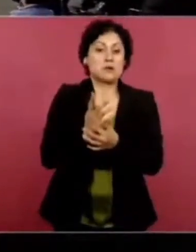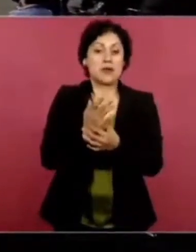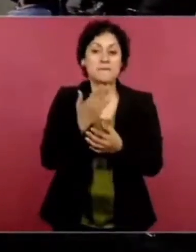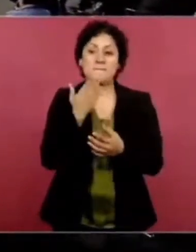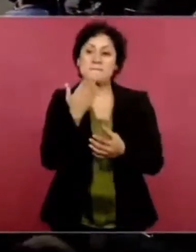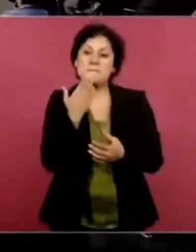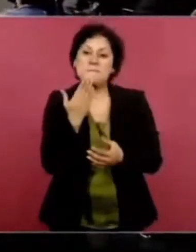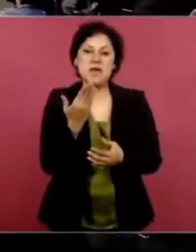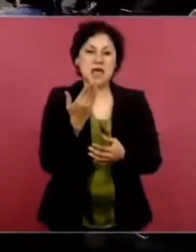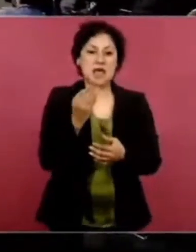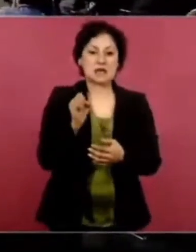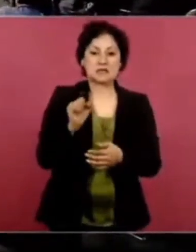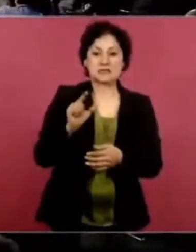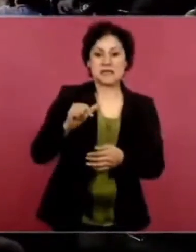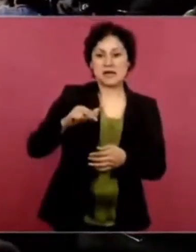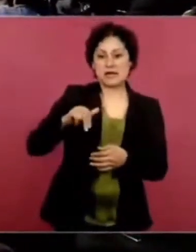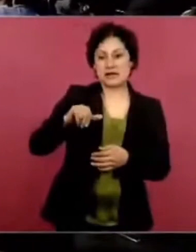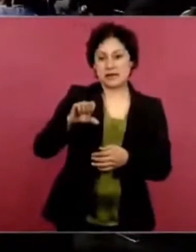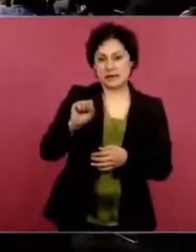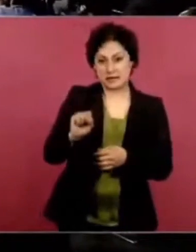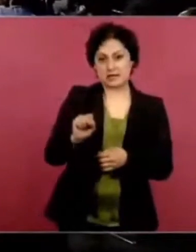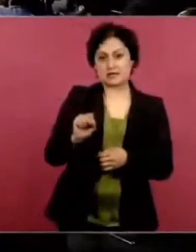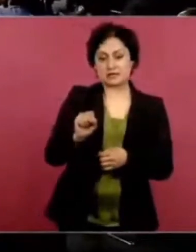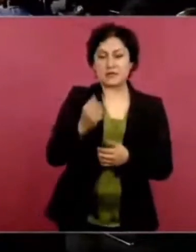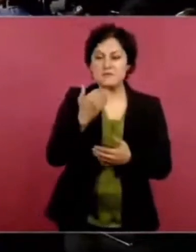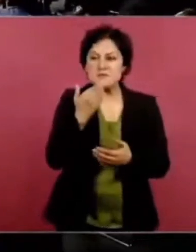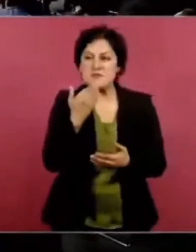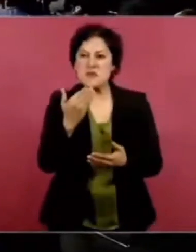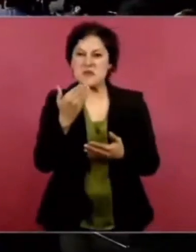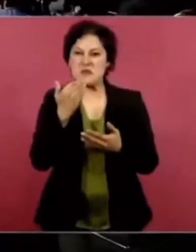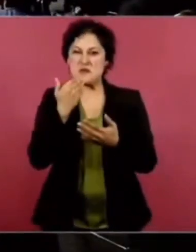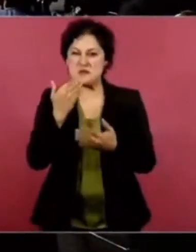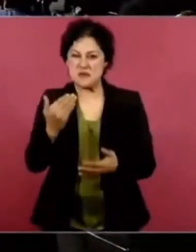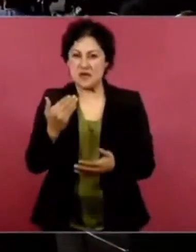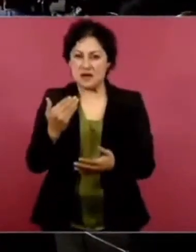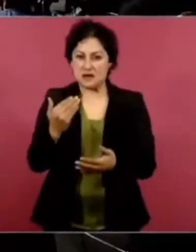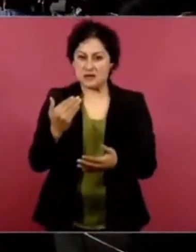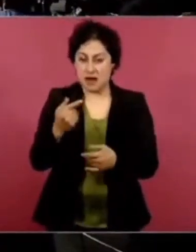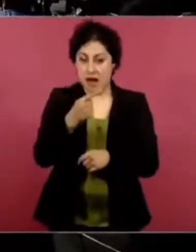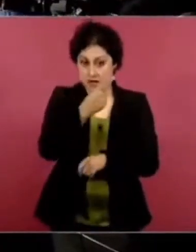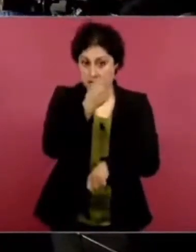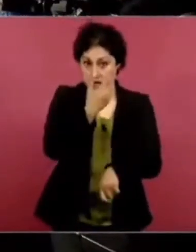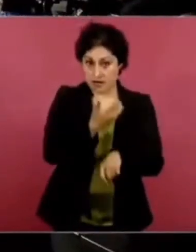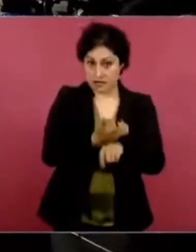Había más salinismo en Washington que en México,